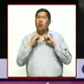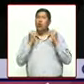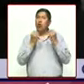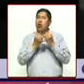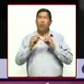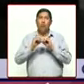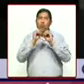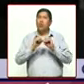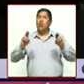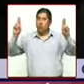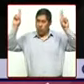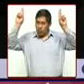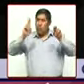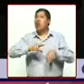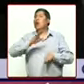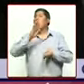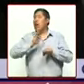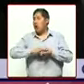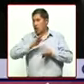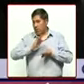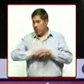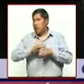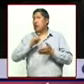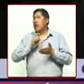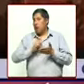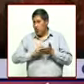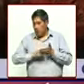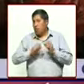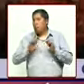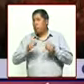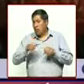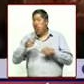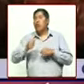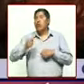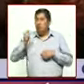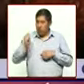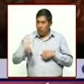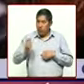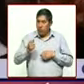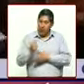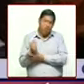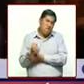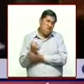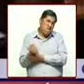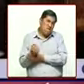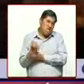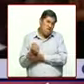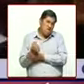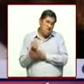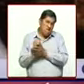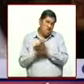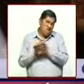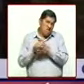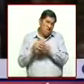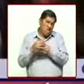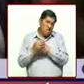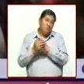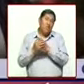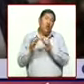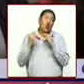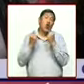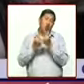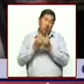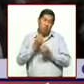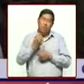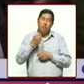la ONU, advierten que esto podría poner a los jueces en riesgo de ser manipulados por cárteles de narcotráfico.